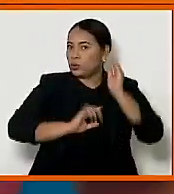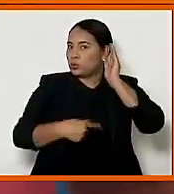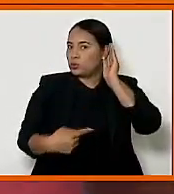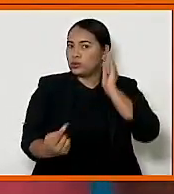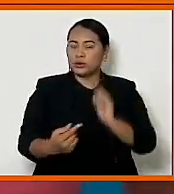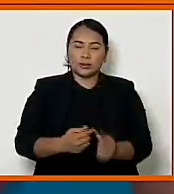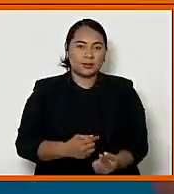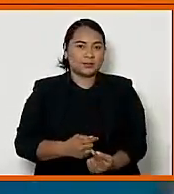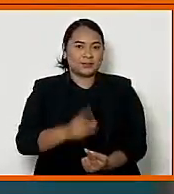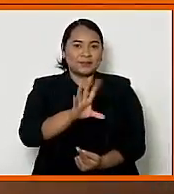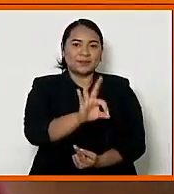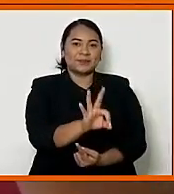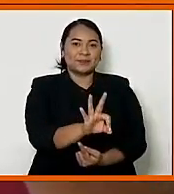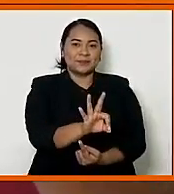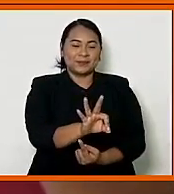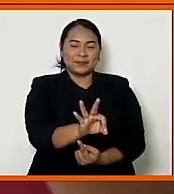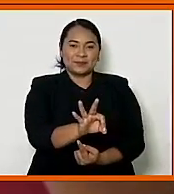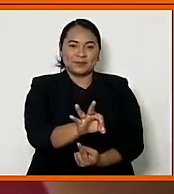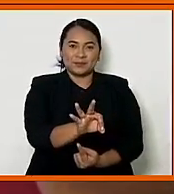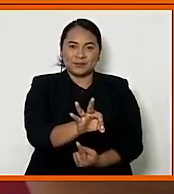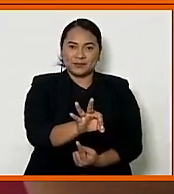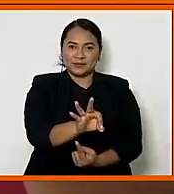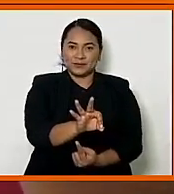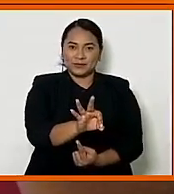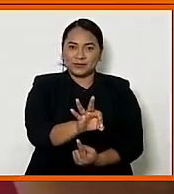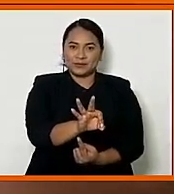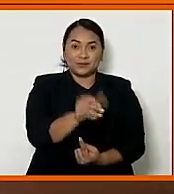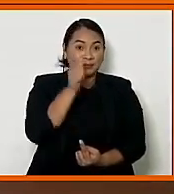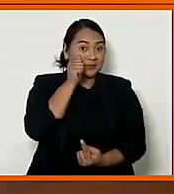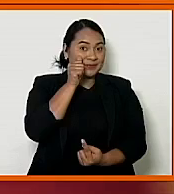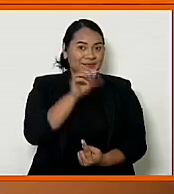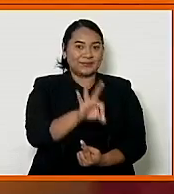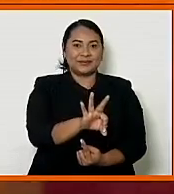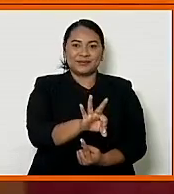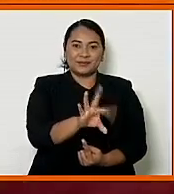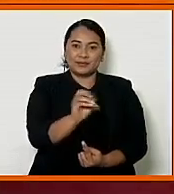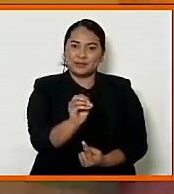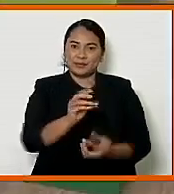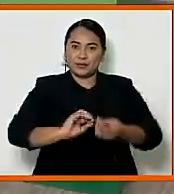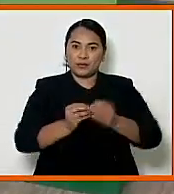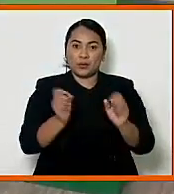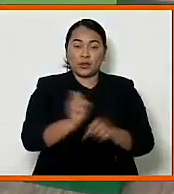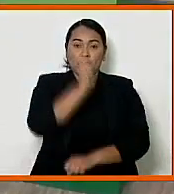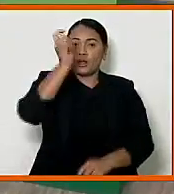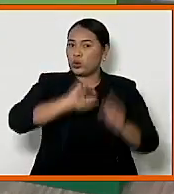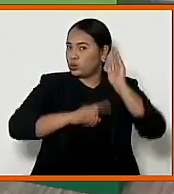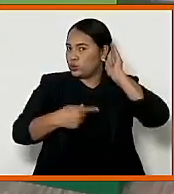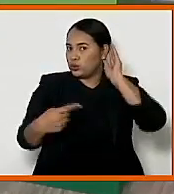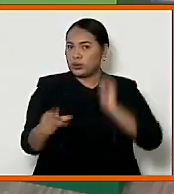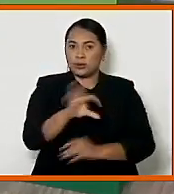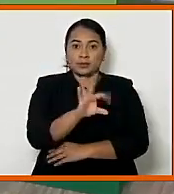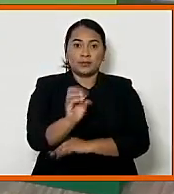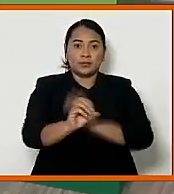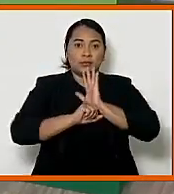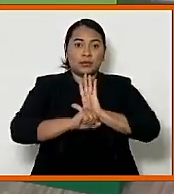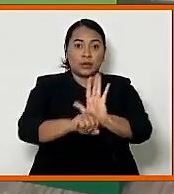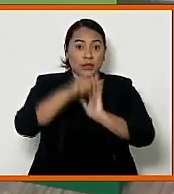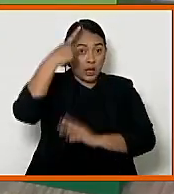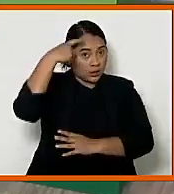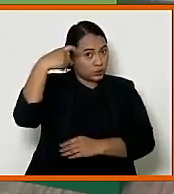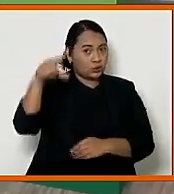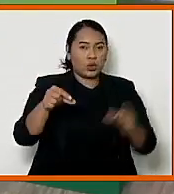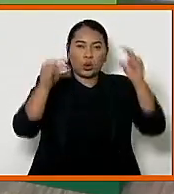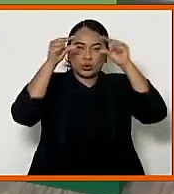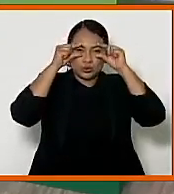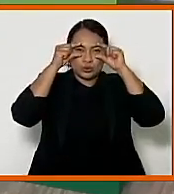el 9, segundo dígito. Atento. El 0, número ganador en diaria, 90, con su símbolo de sueños